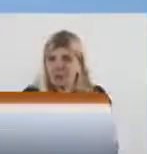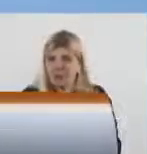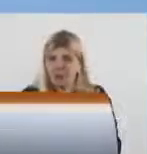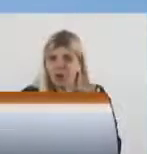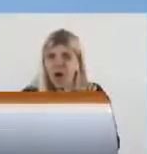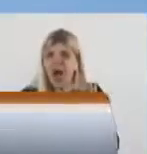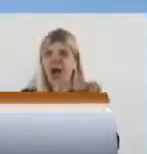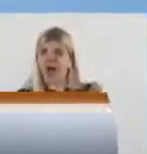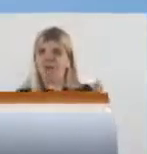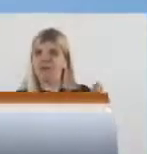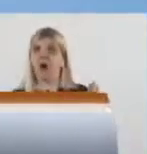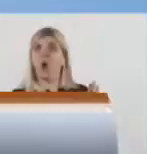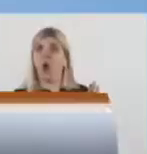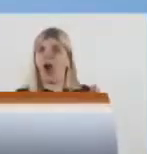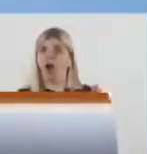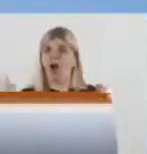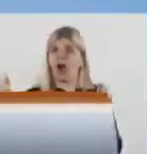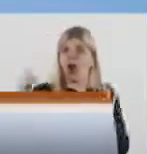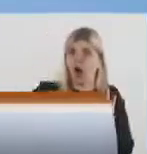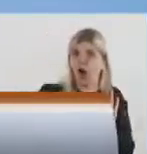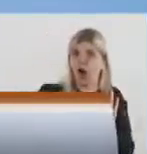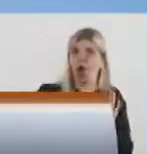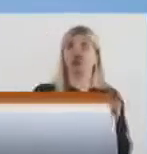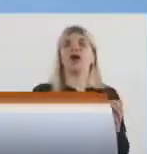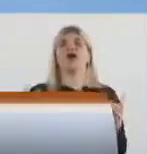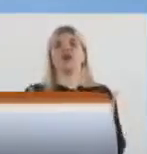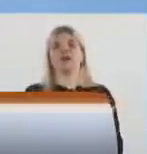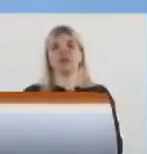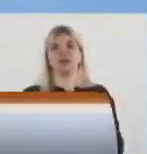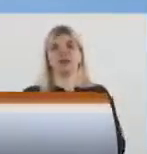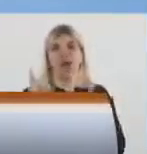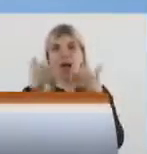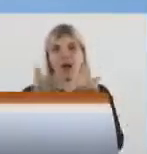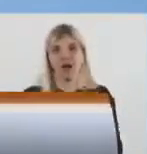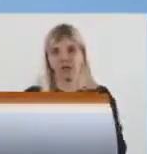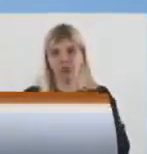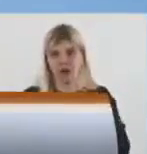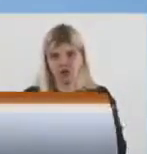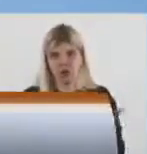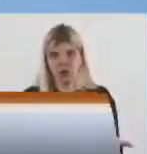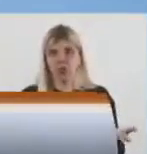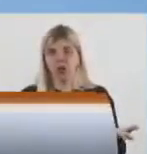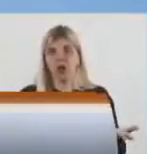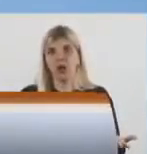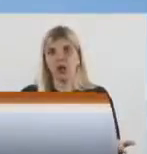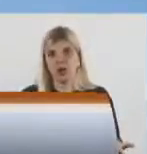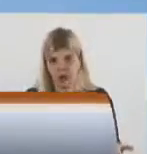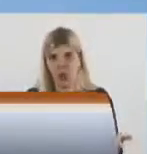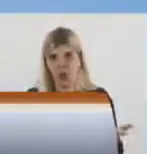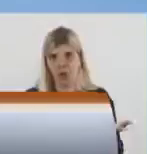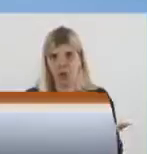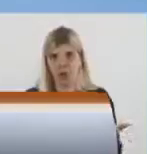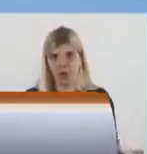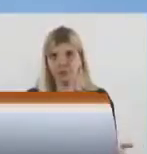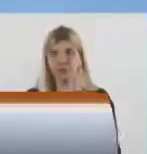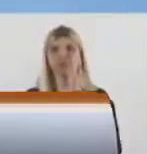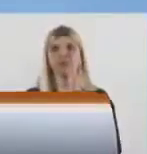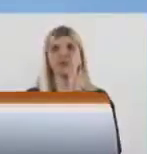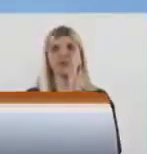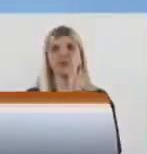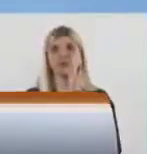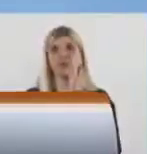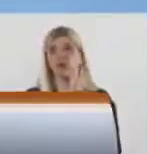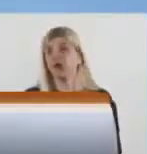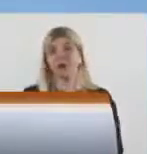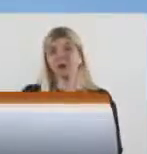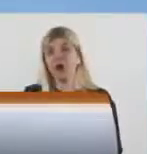vacunas podrán llegar a la argentina es para nosotros un gran avance y es una gran tranquilidad y es algo por lo